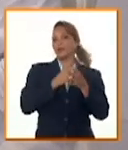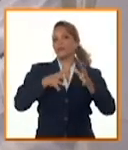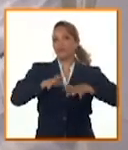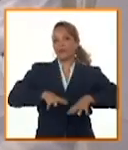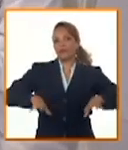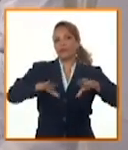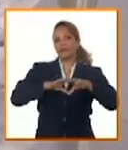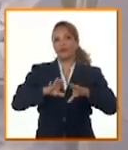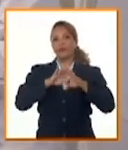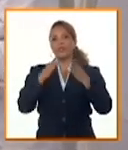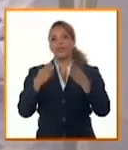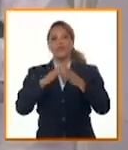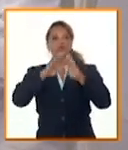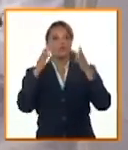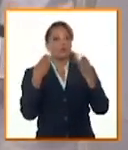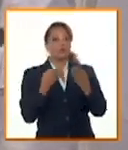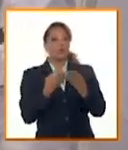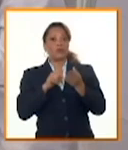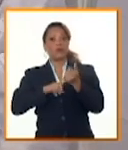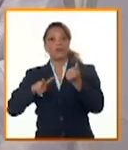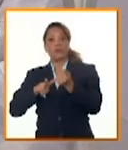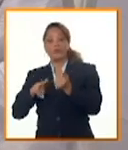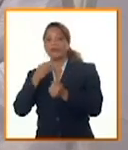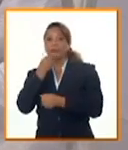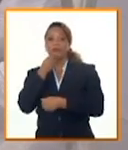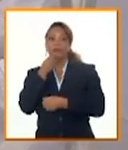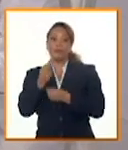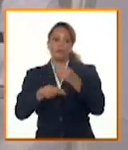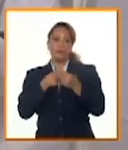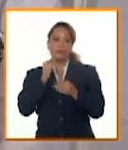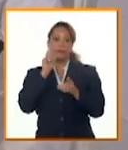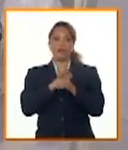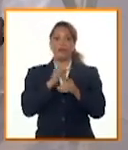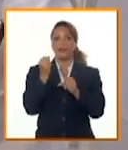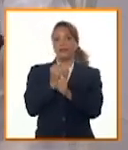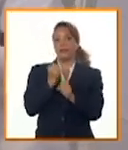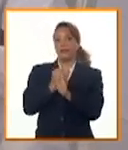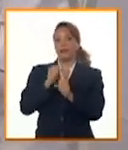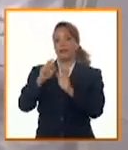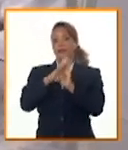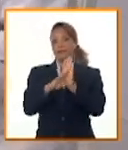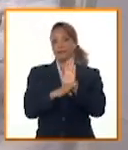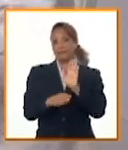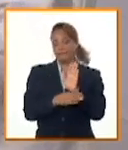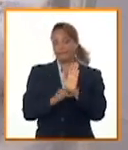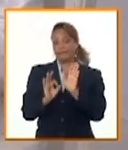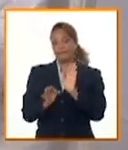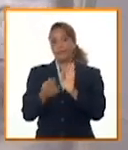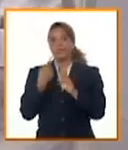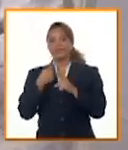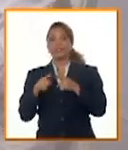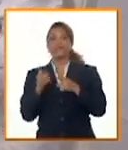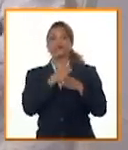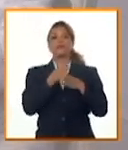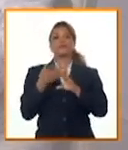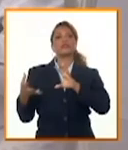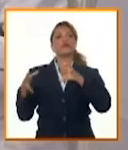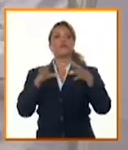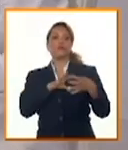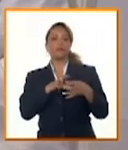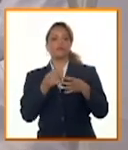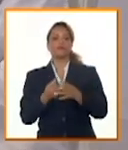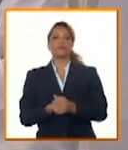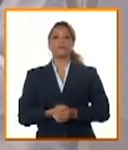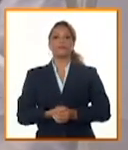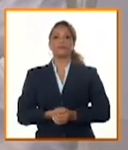los comercios tienen la posibilidad hoy ya de cobrar con código QR otras pasarelas de pago o tener un post para que